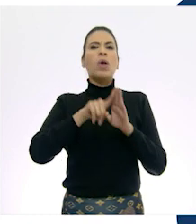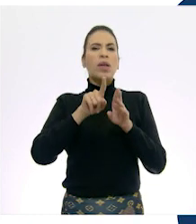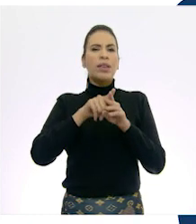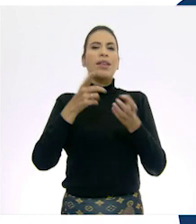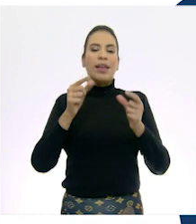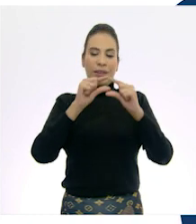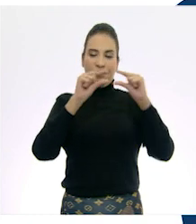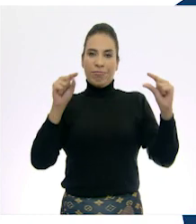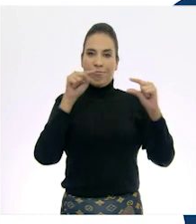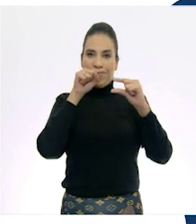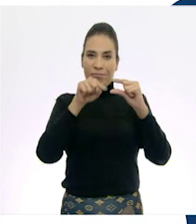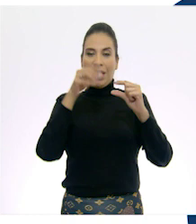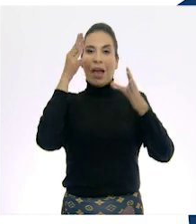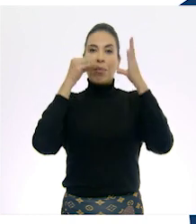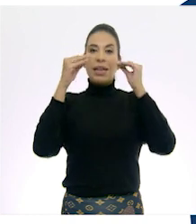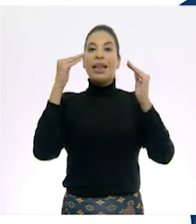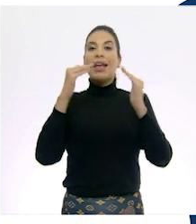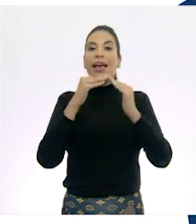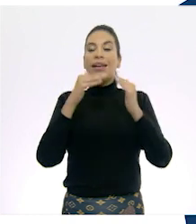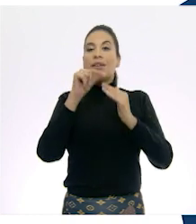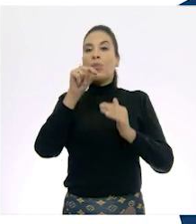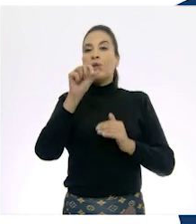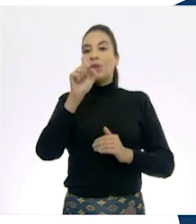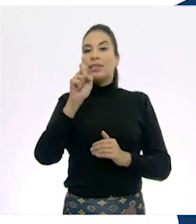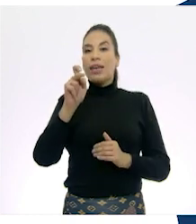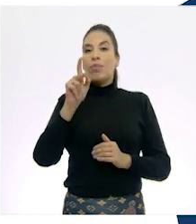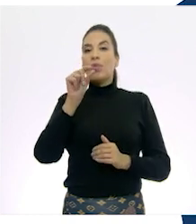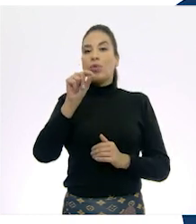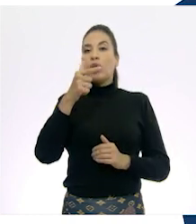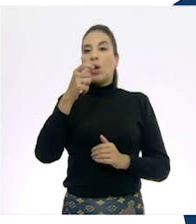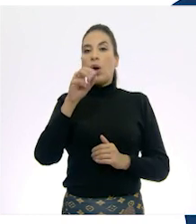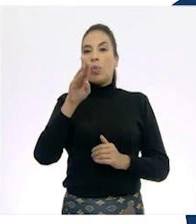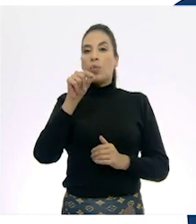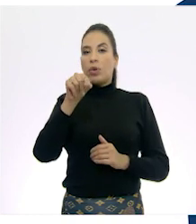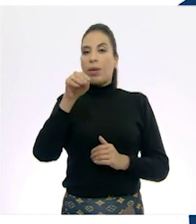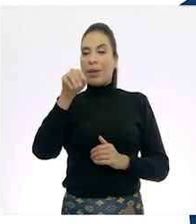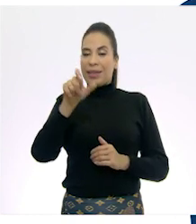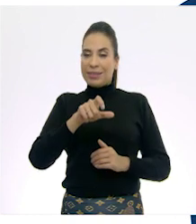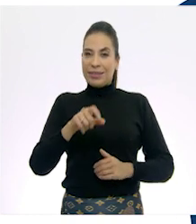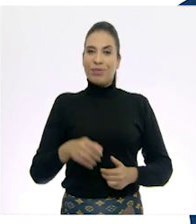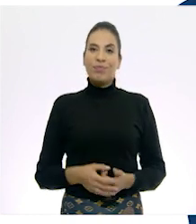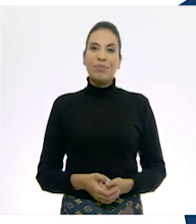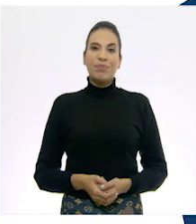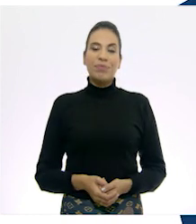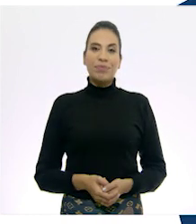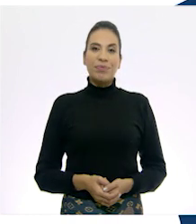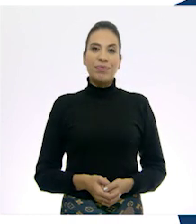siguiente liga: aprendeencasa.cep.gov.mx.